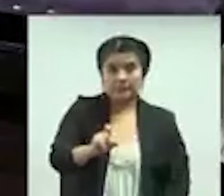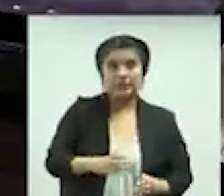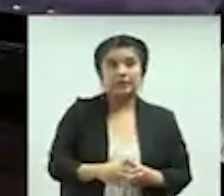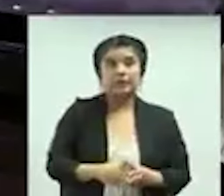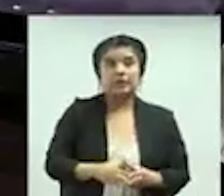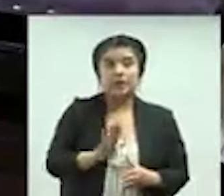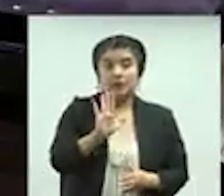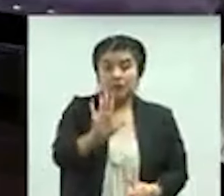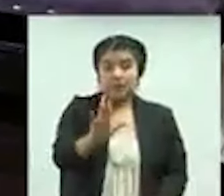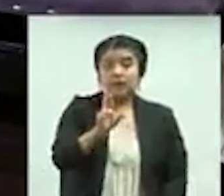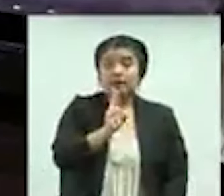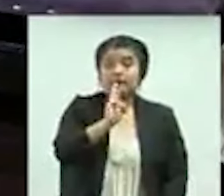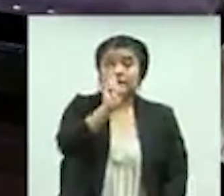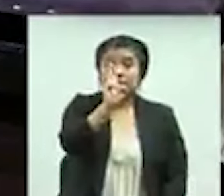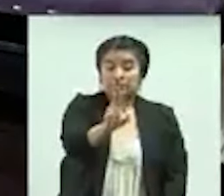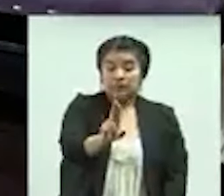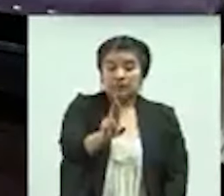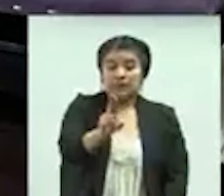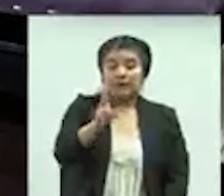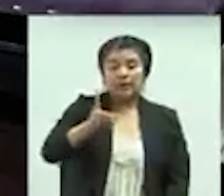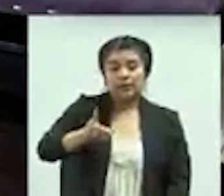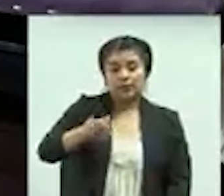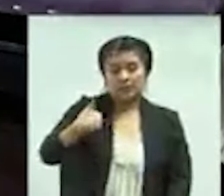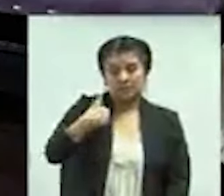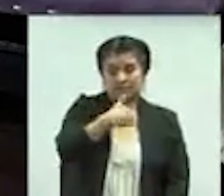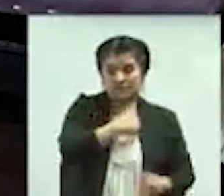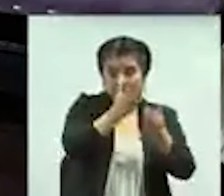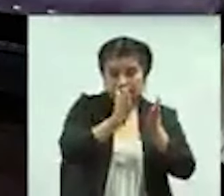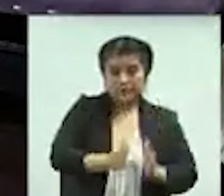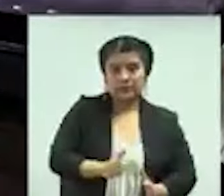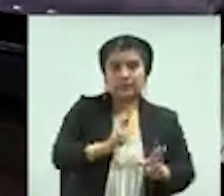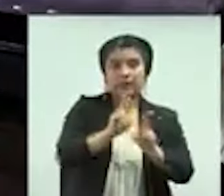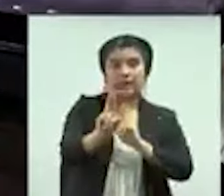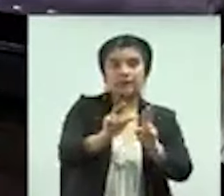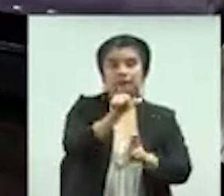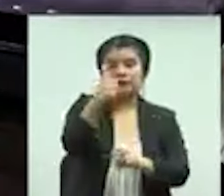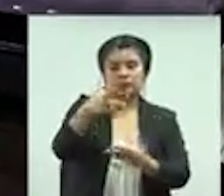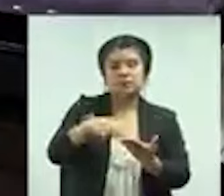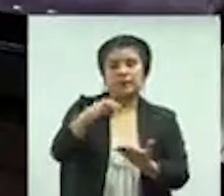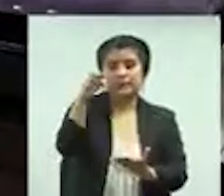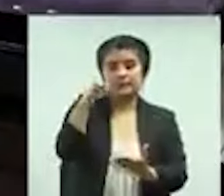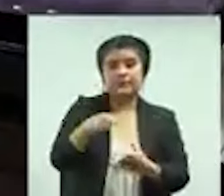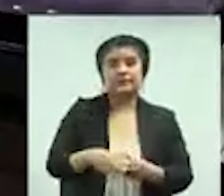Para responder, tiene la palabra el señor ministro de Relaciones Exteriores.